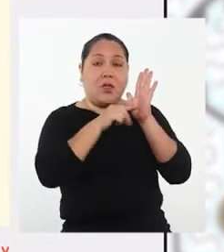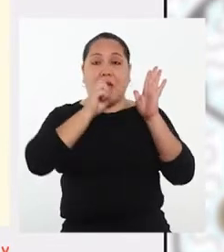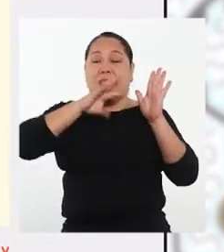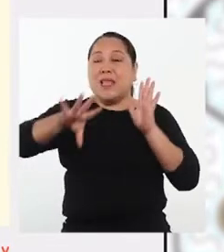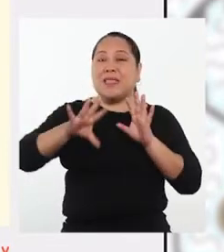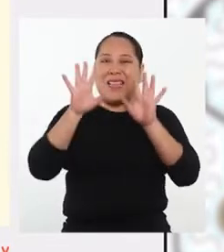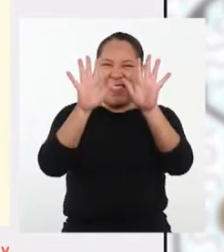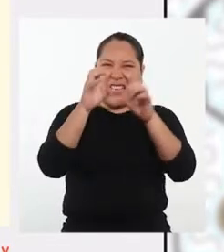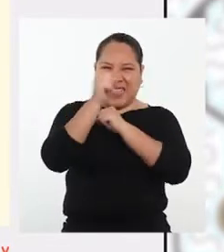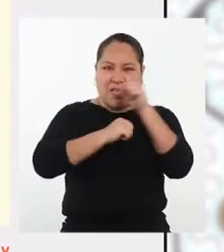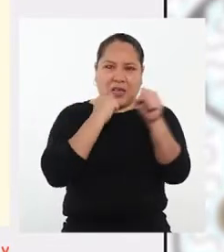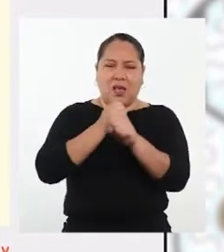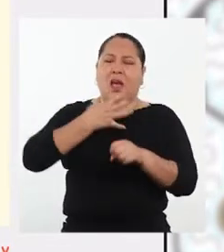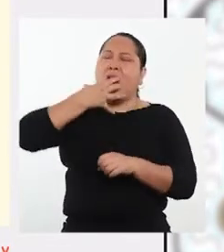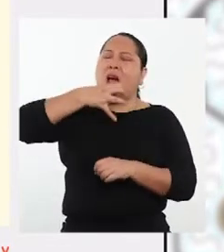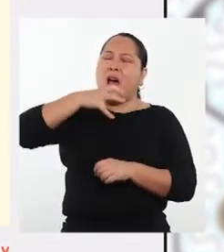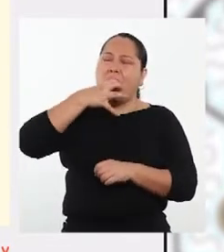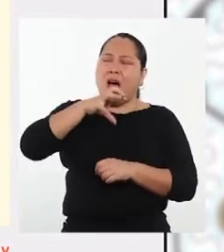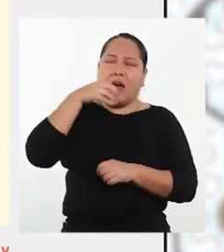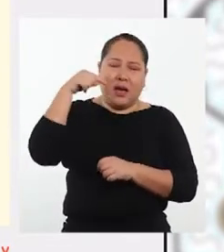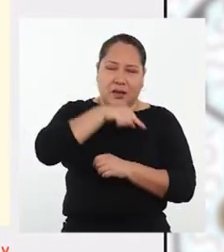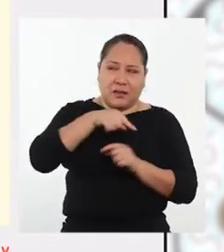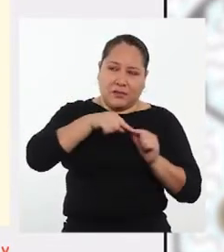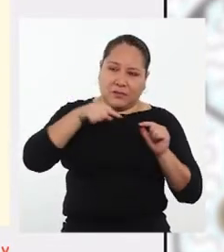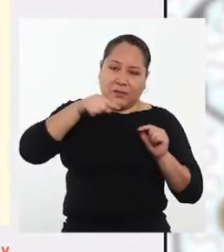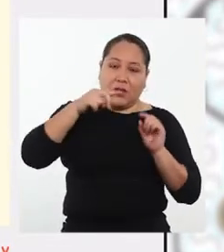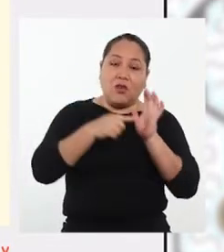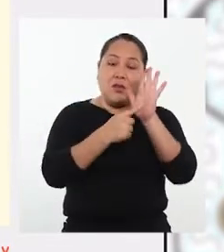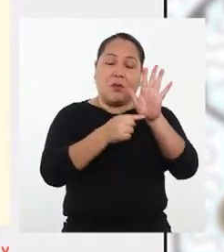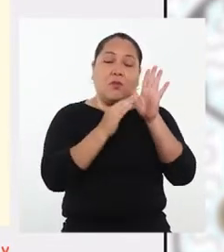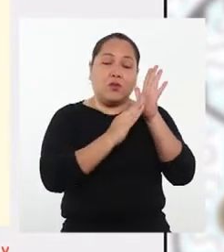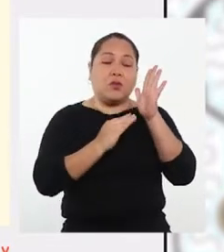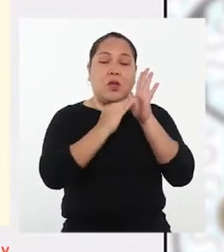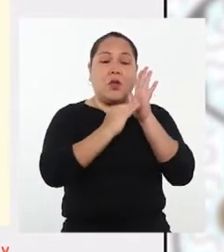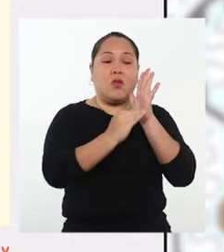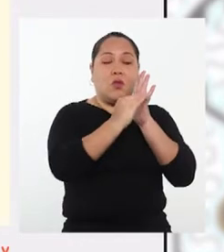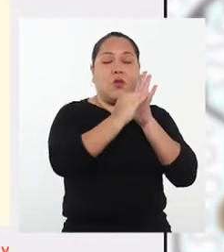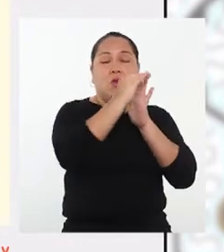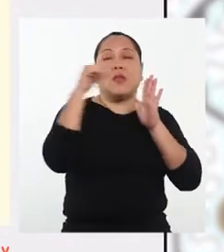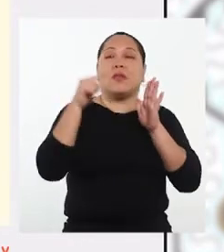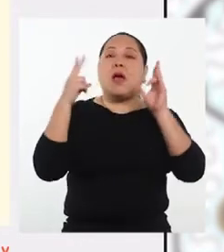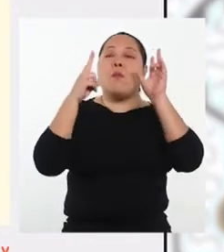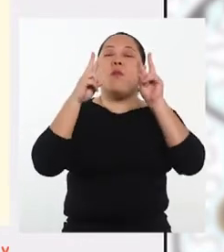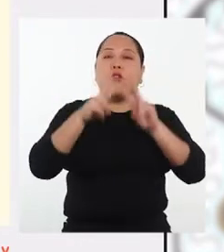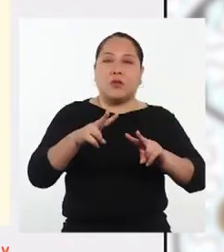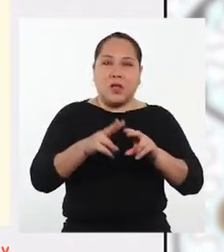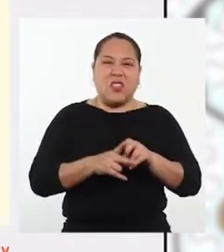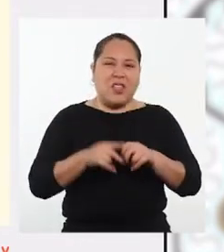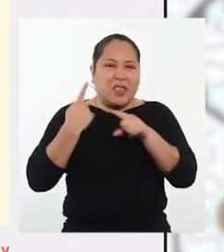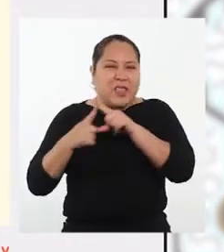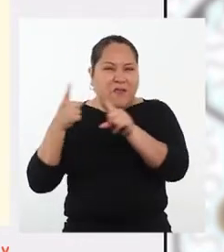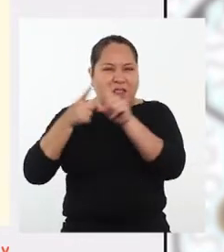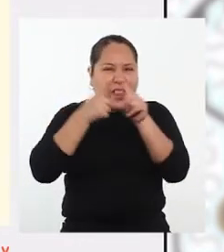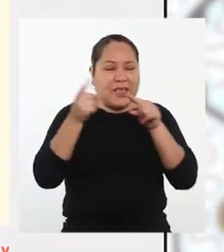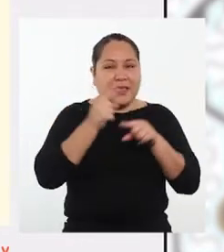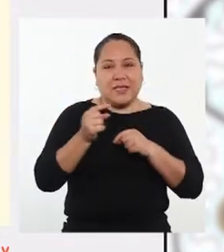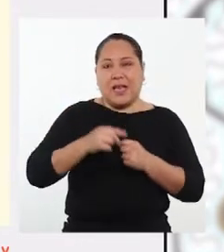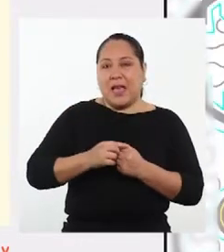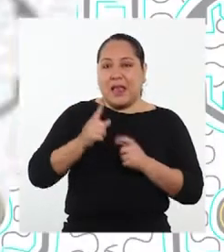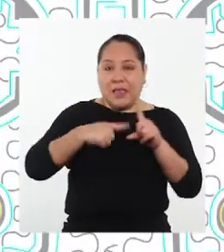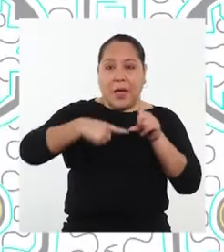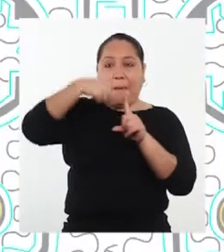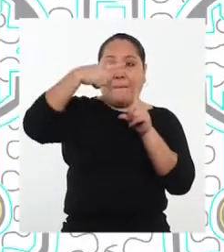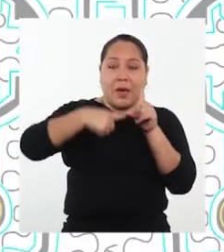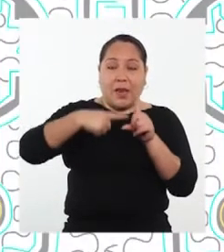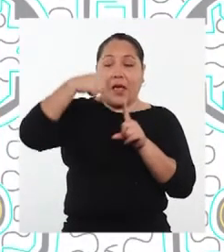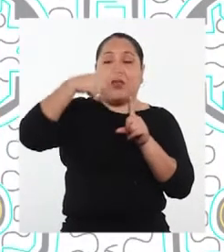10 años más calurosos, lo que se está mostrando en la gráfica en sí es la anomalía de temperatura en dichos años. ¿Y